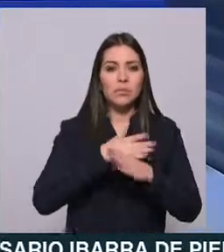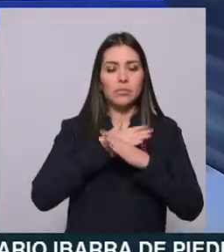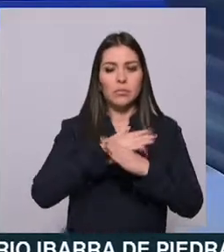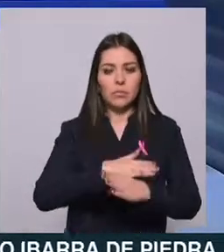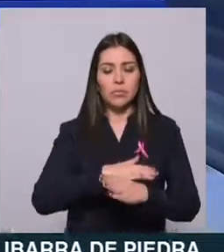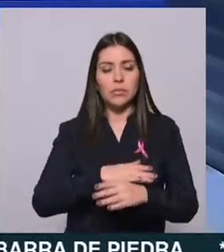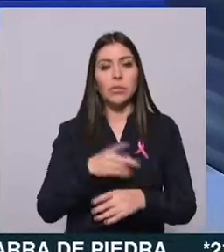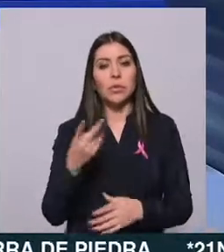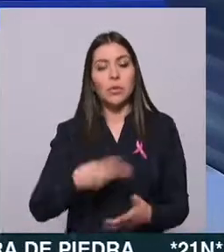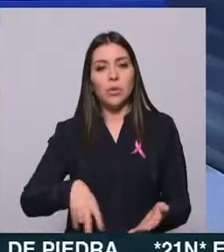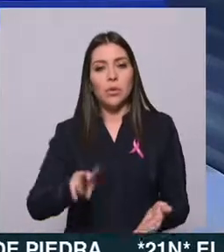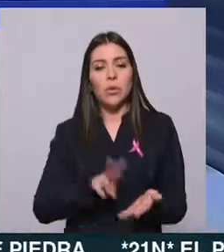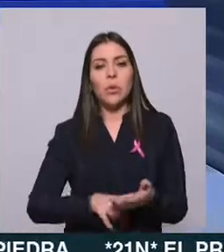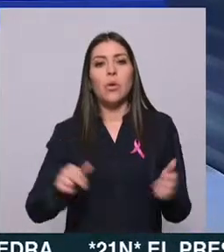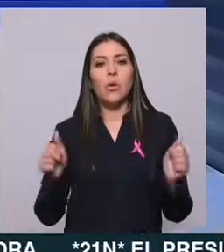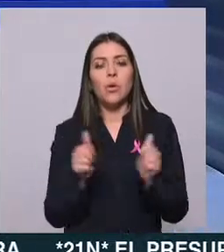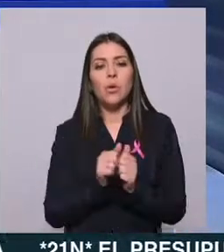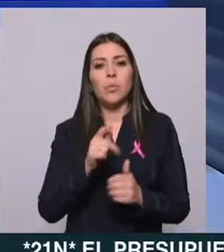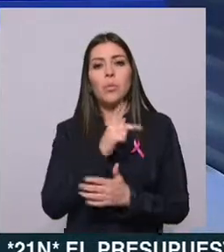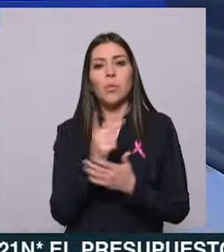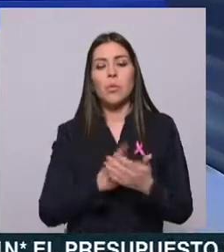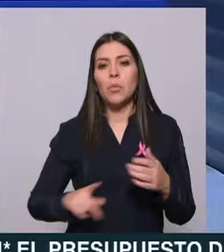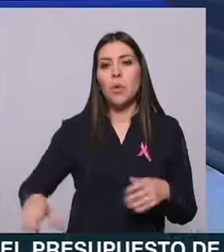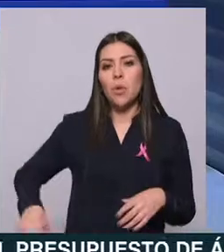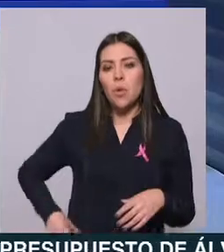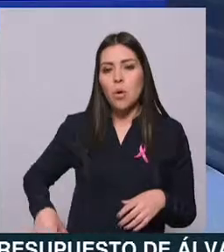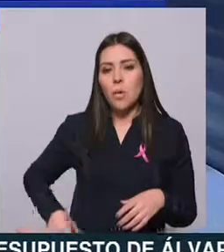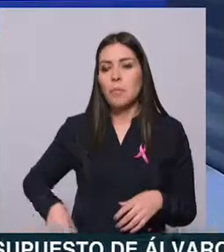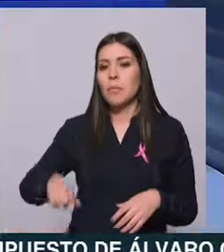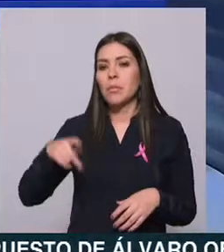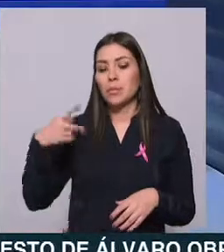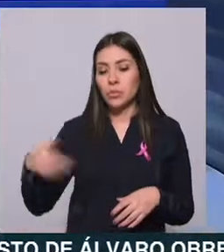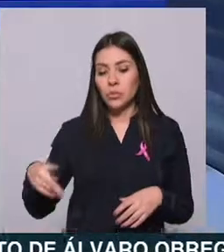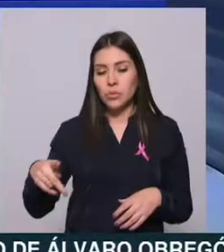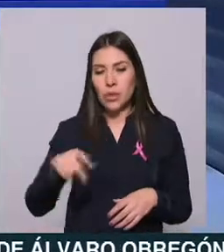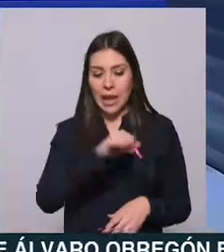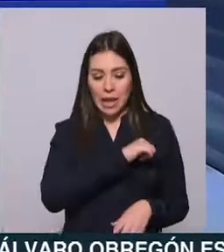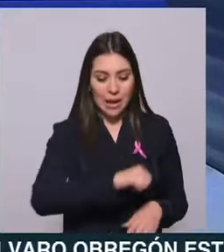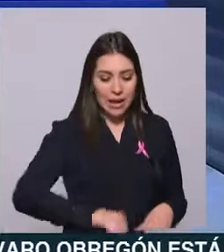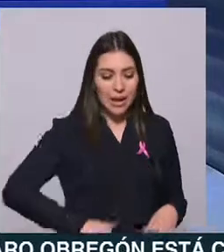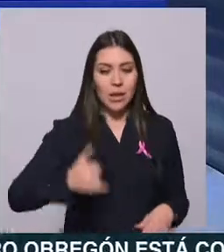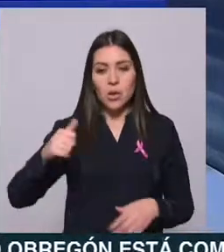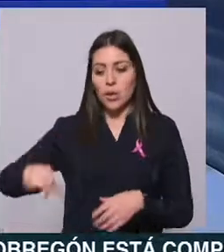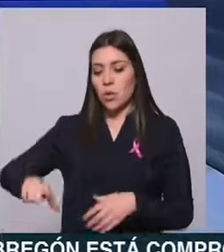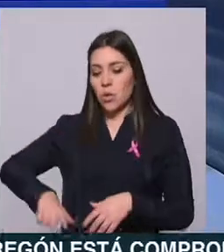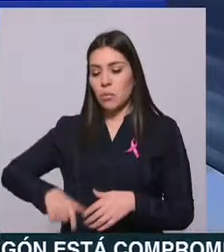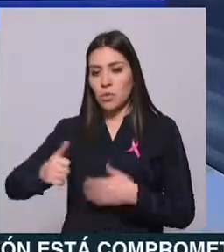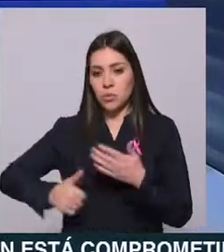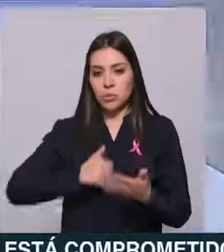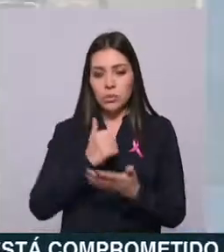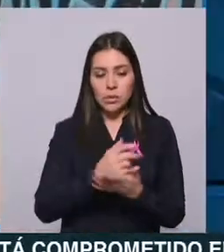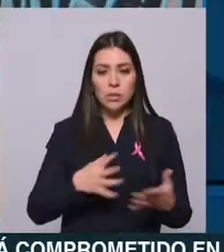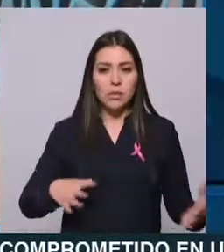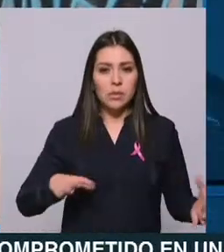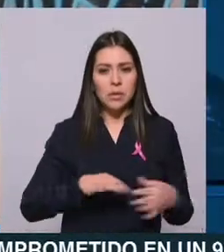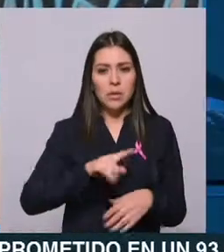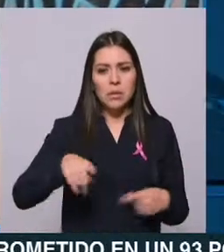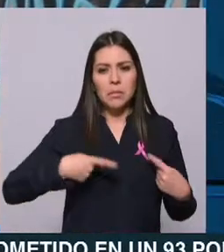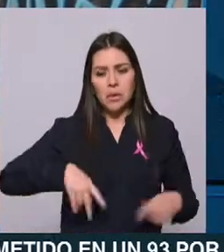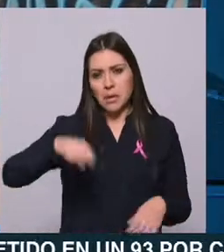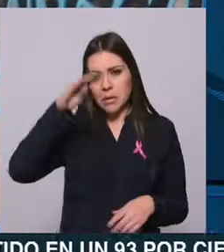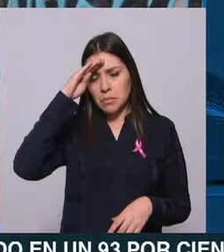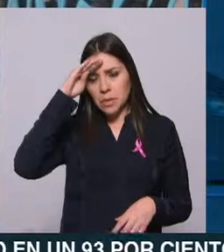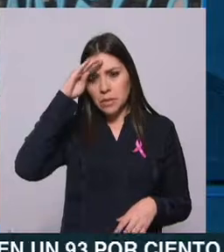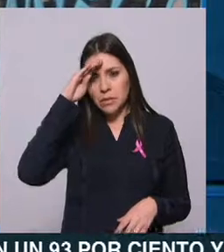acompañado de una política pública que va de la mano con el gobierno de la ciudad, porque la gente tiene la percepción de que el alcalde es el que tiene la obligación